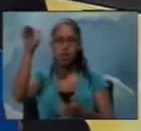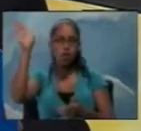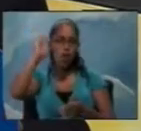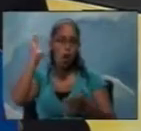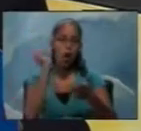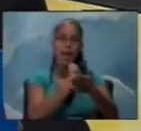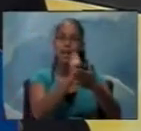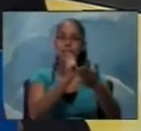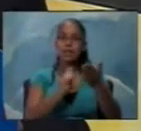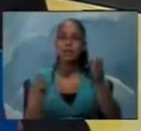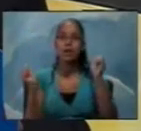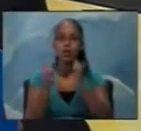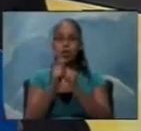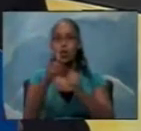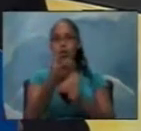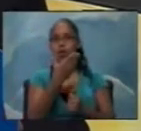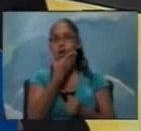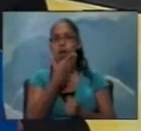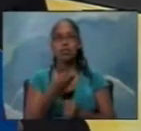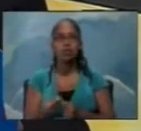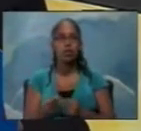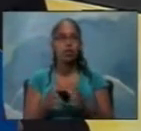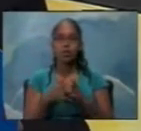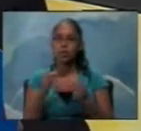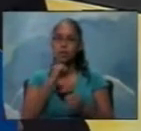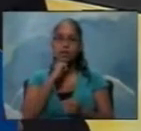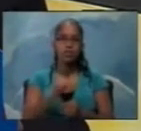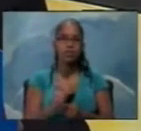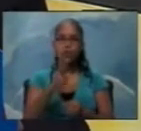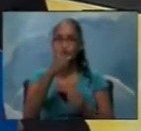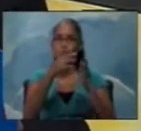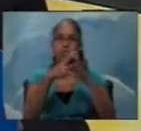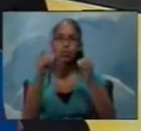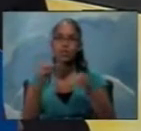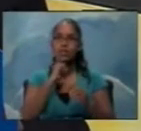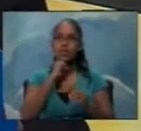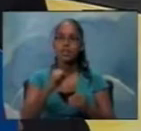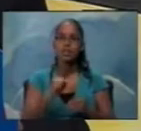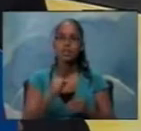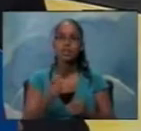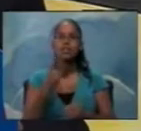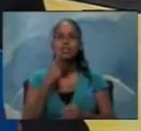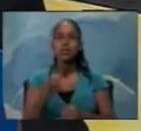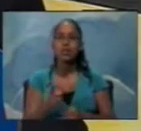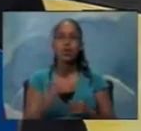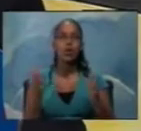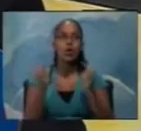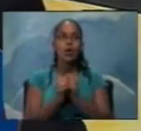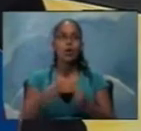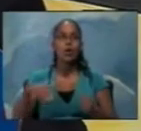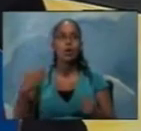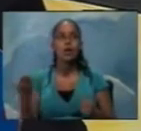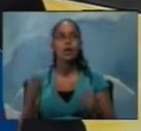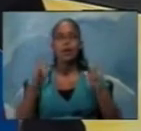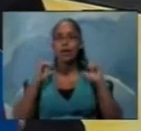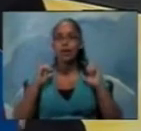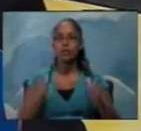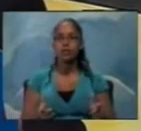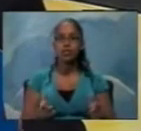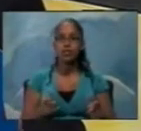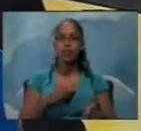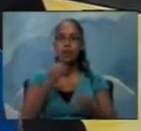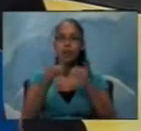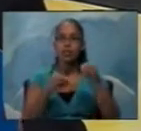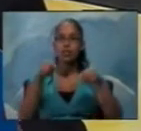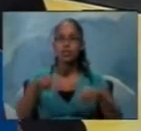escribas con los ancianos. Y le hablaron diciendo, dinos, ¿con qué autoridad hace